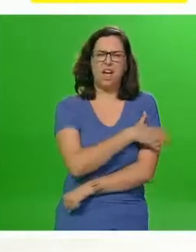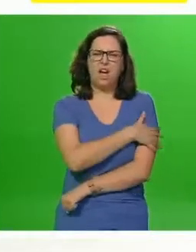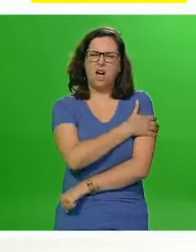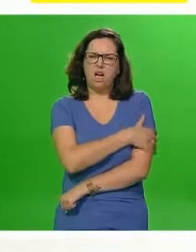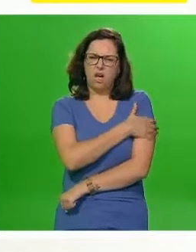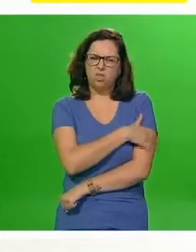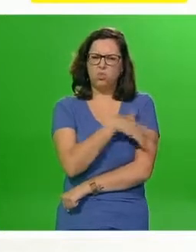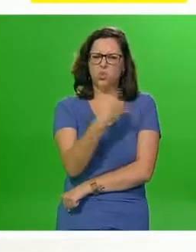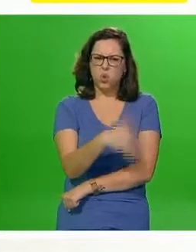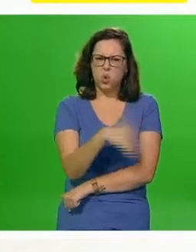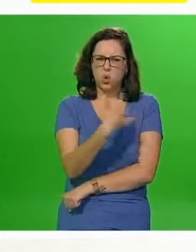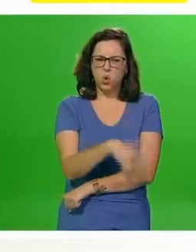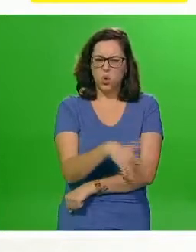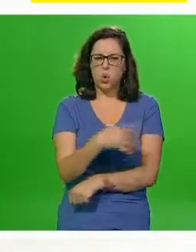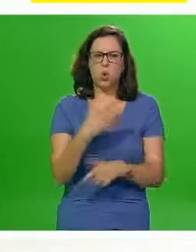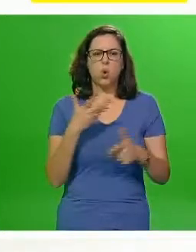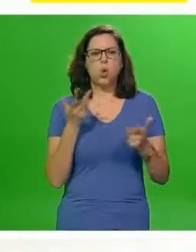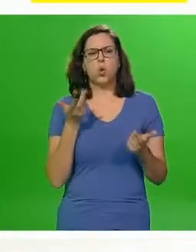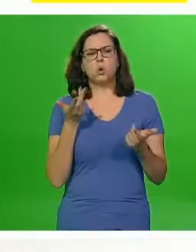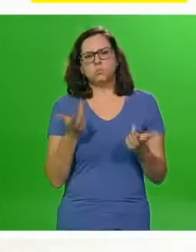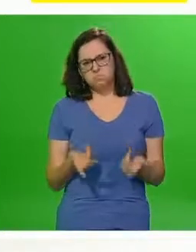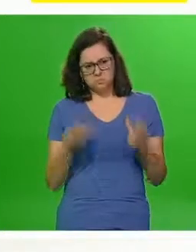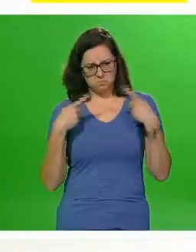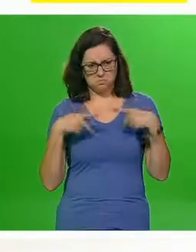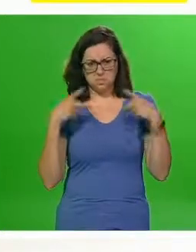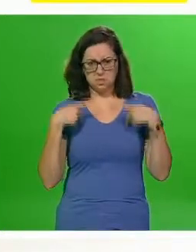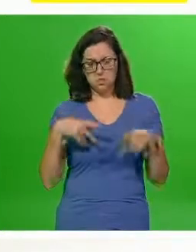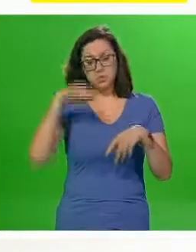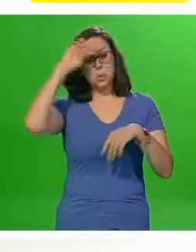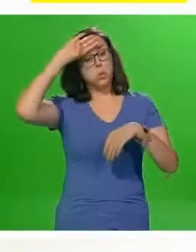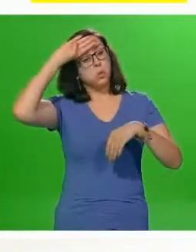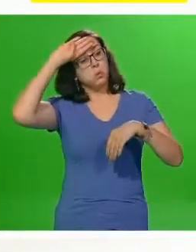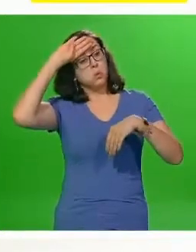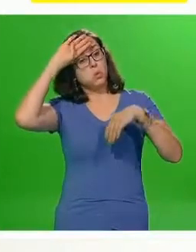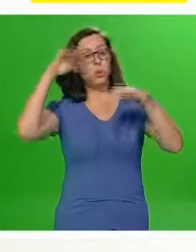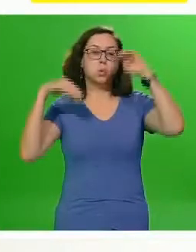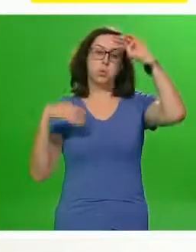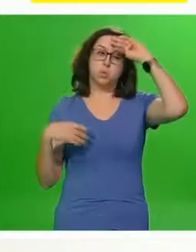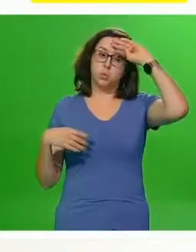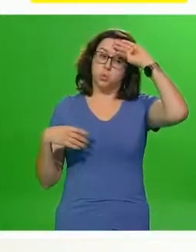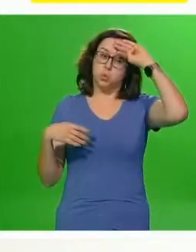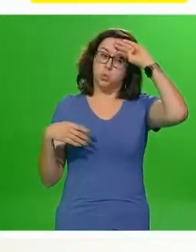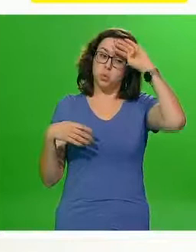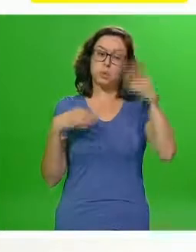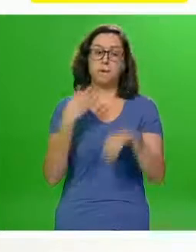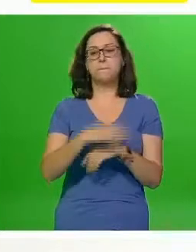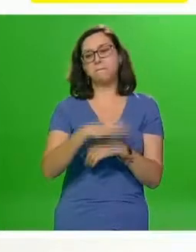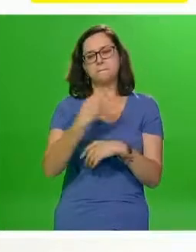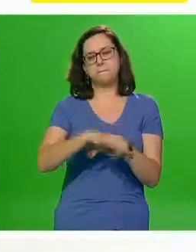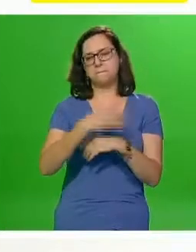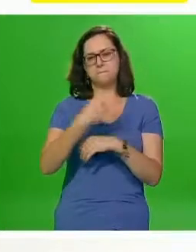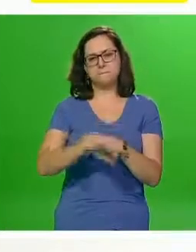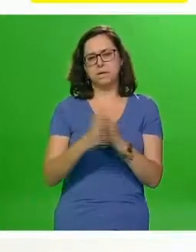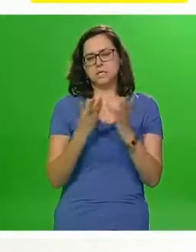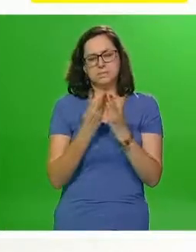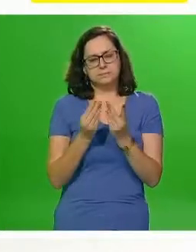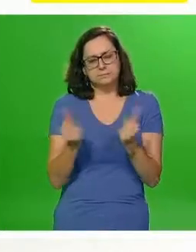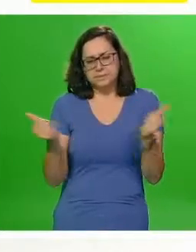dolor, algunas personas han tenido algo de fiebre transitoria, especialmente en las primeras 48